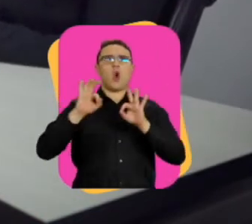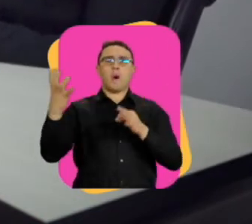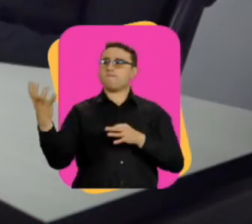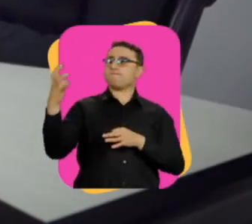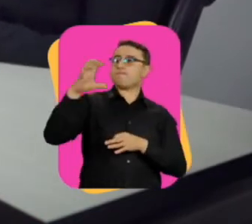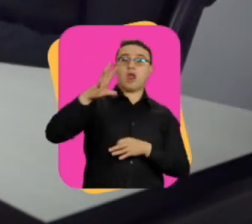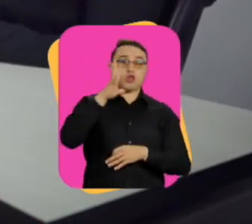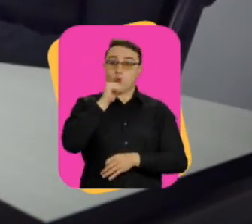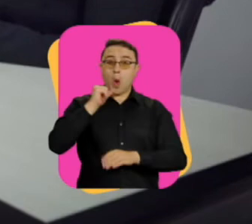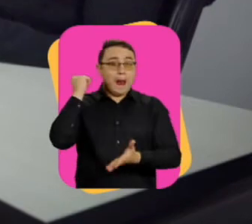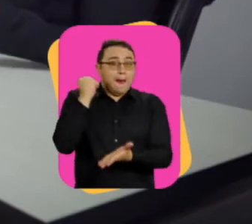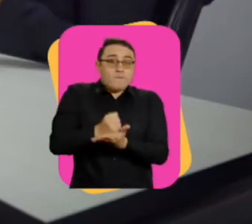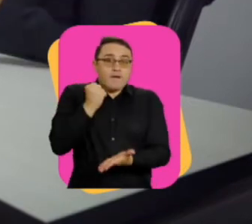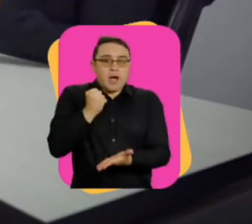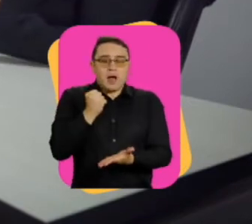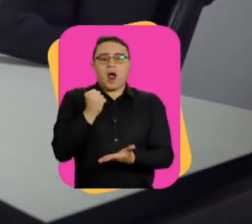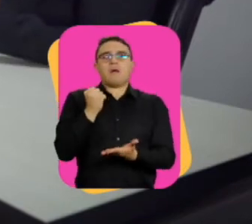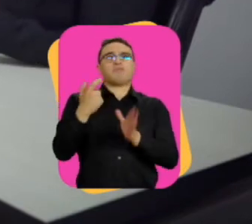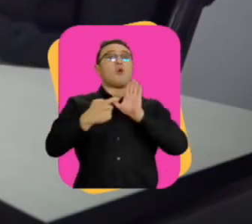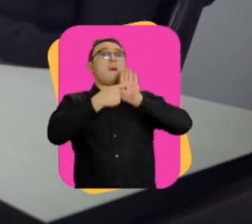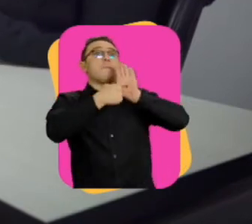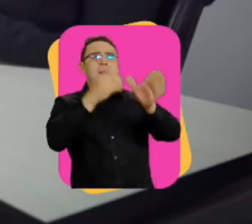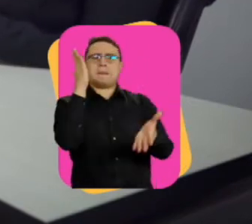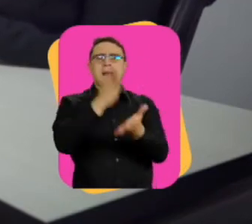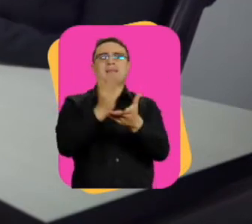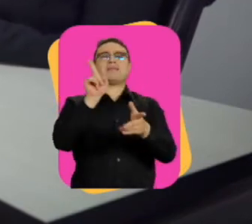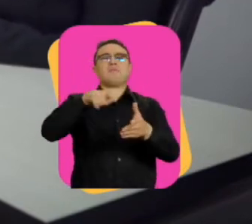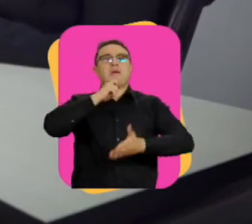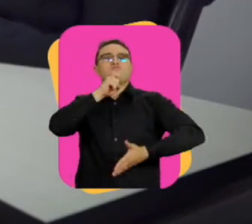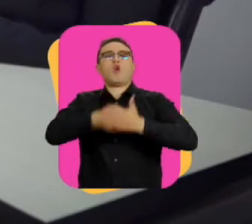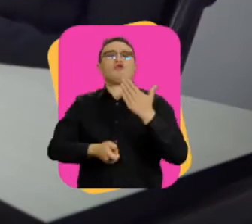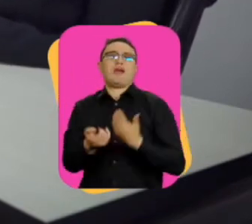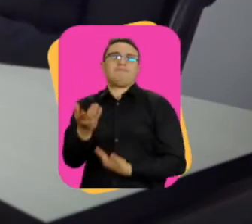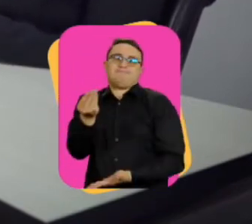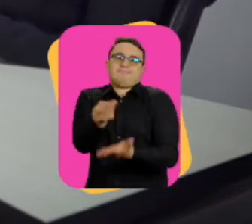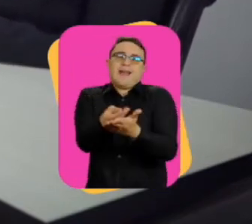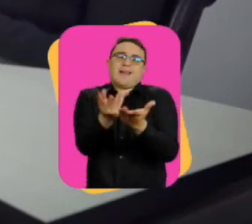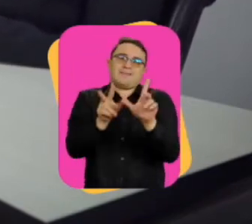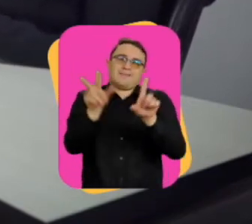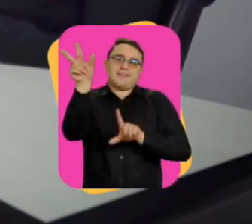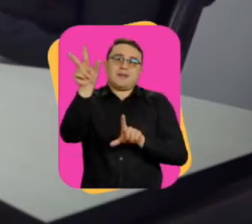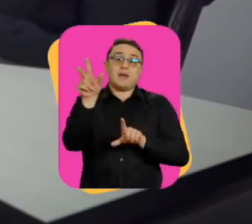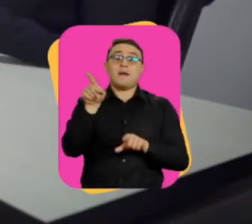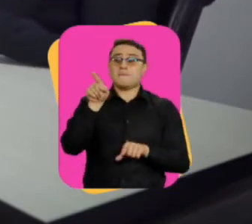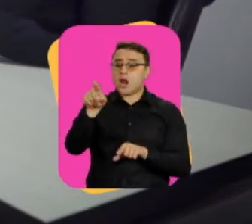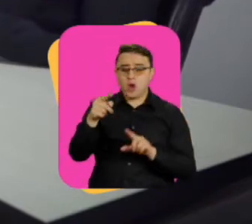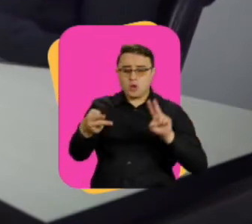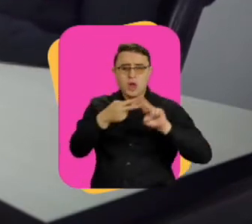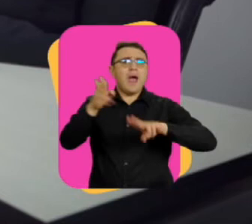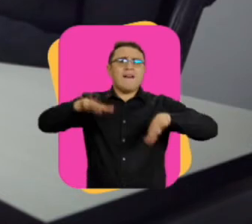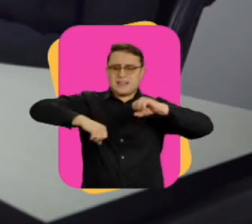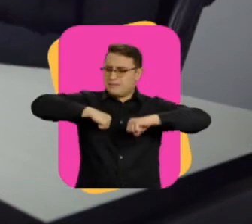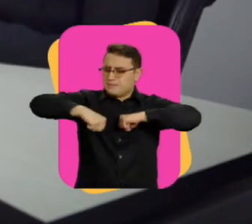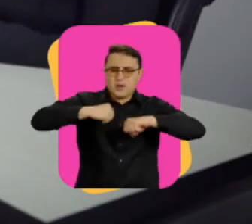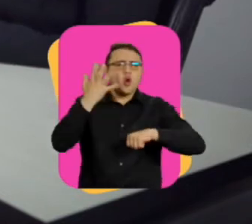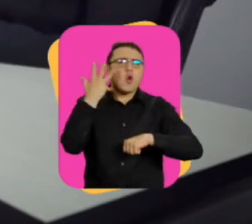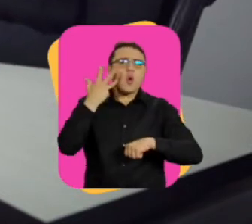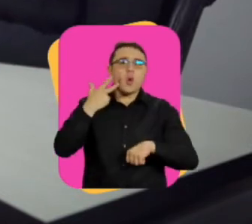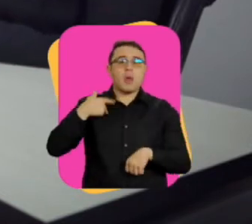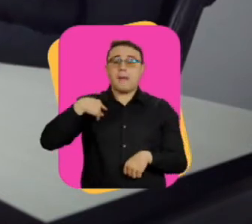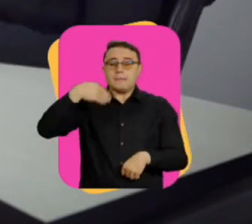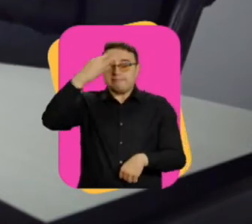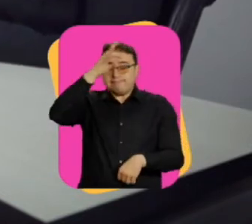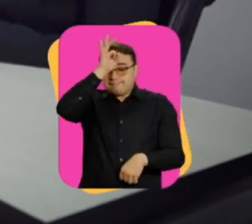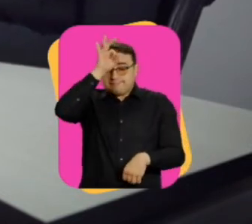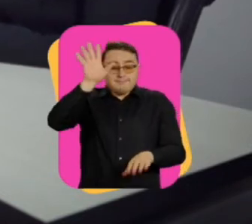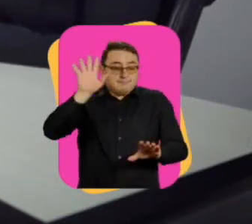que no está autorizada. Que puede que se te haya pasado, no porque lo desconozcas, sino en el afán de tus funciones y de tu ejercicio diario, se te puede